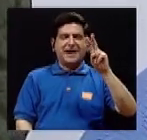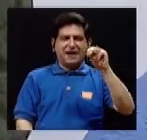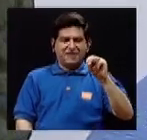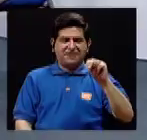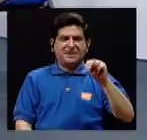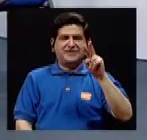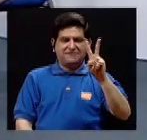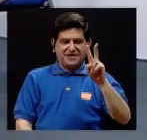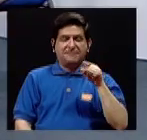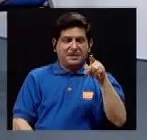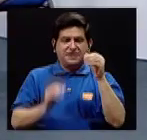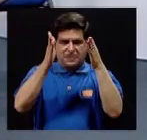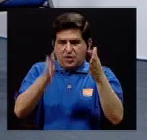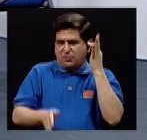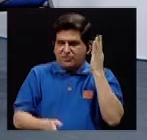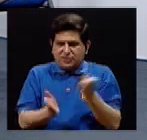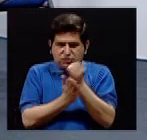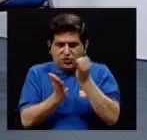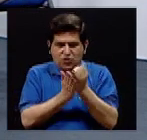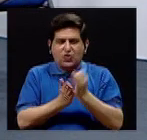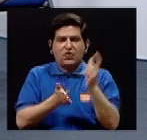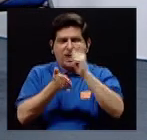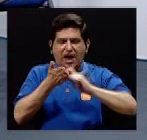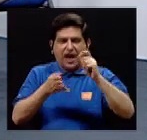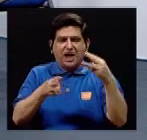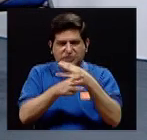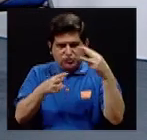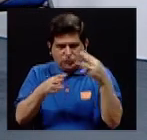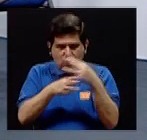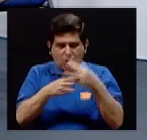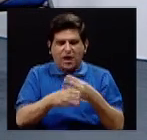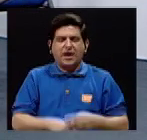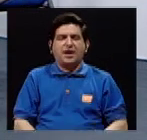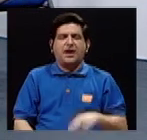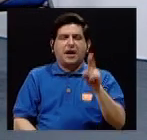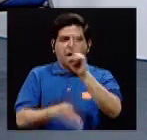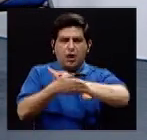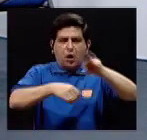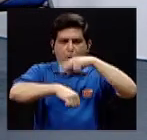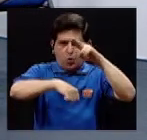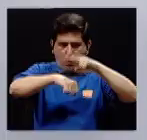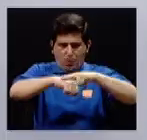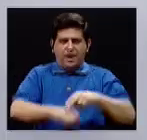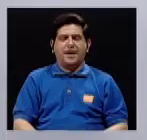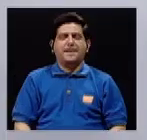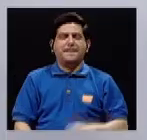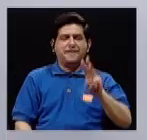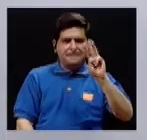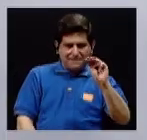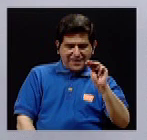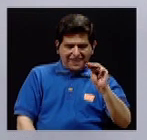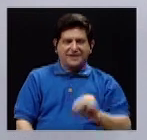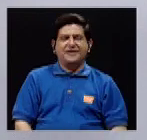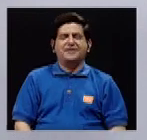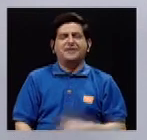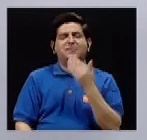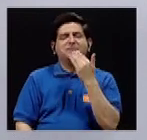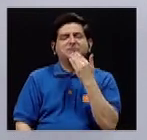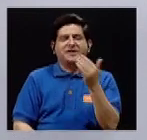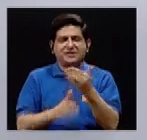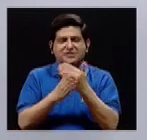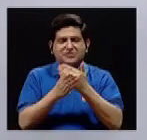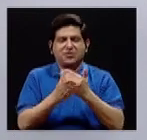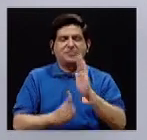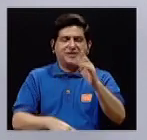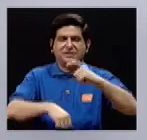villaverde ella es profesora e investigadora de la escuela de matemática de la Universidad Nacional María Elena Muchísimas gracias por compartir